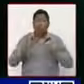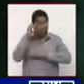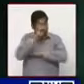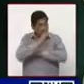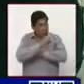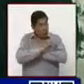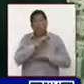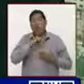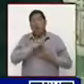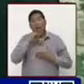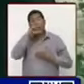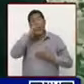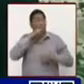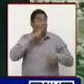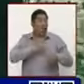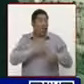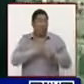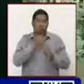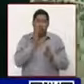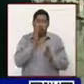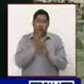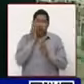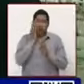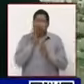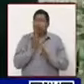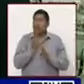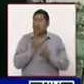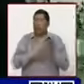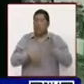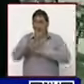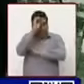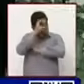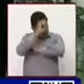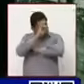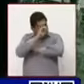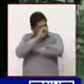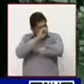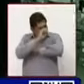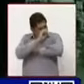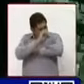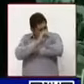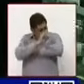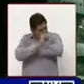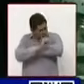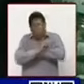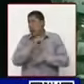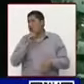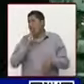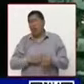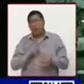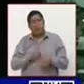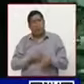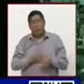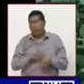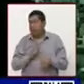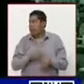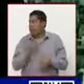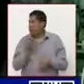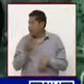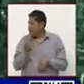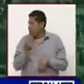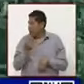las almas. Es la hora exacta en que el sol se está despidiendo, sí. Y es la hora justamente en